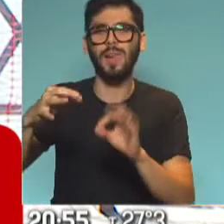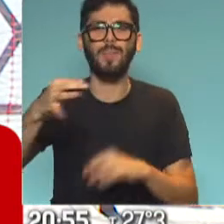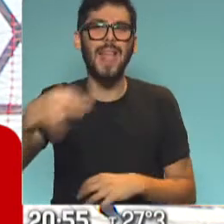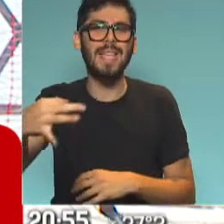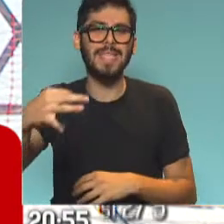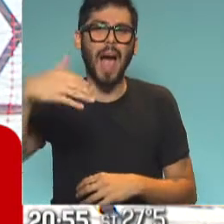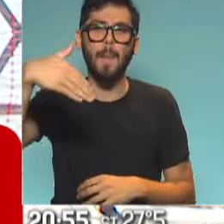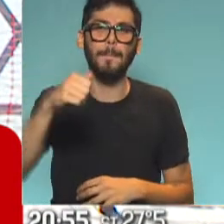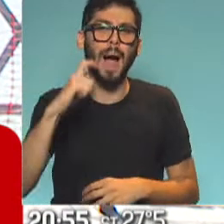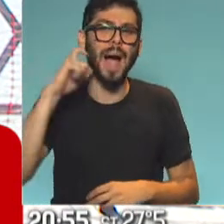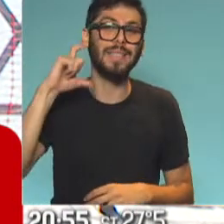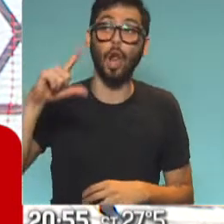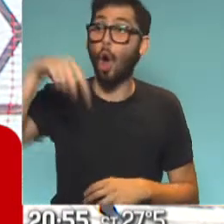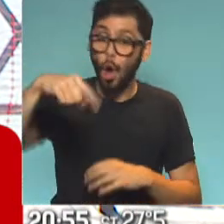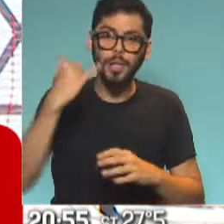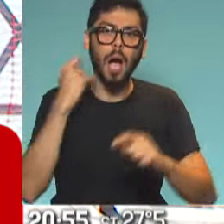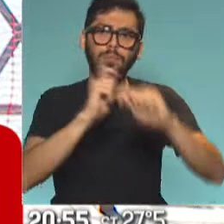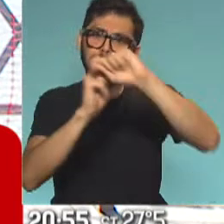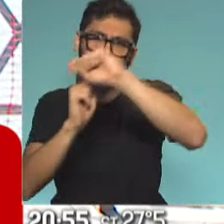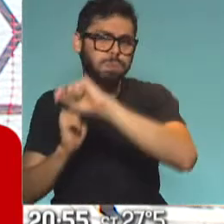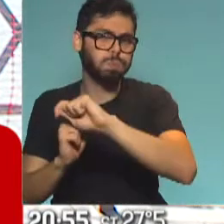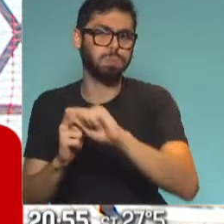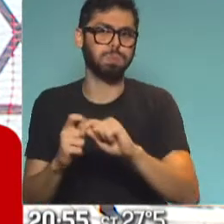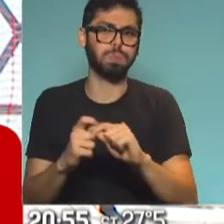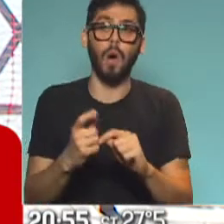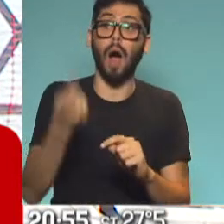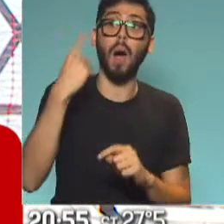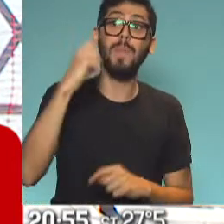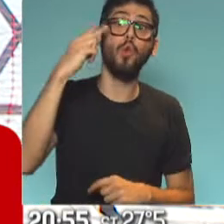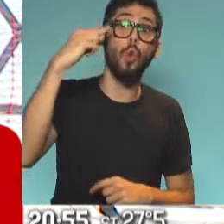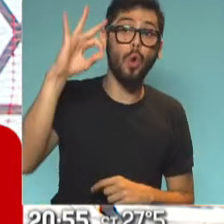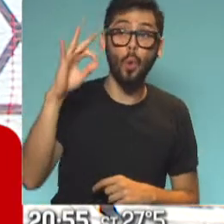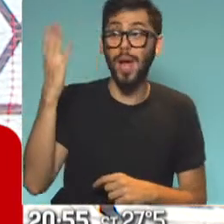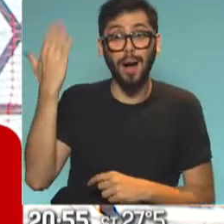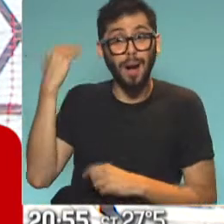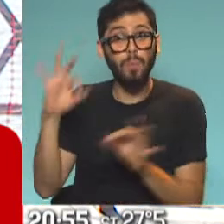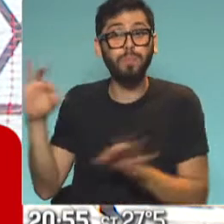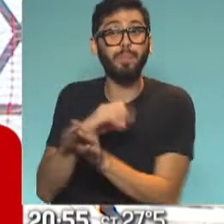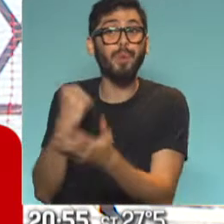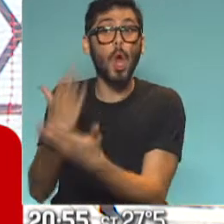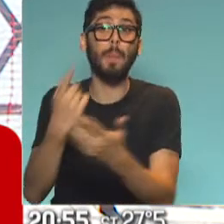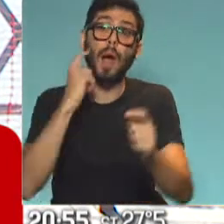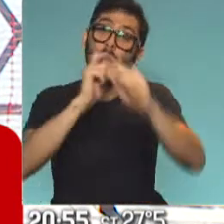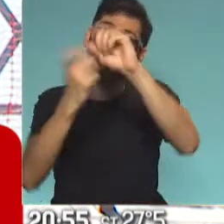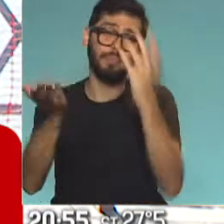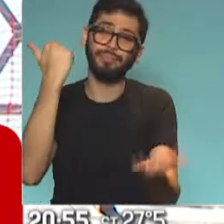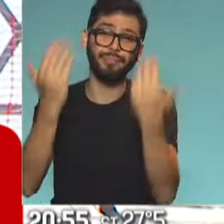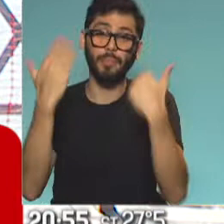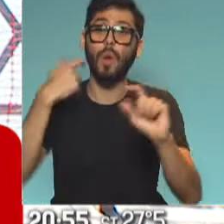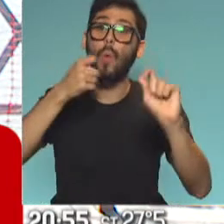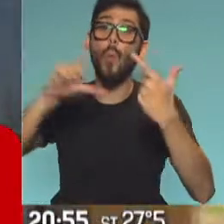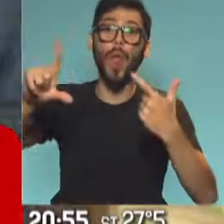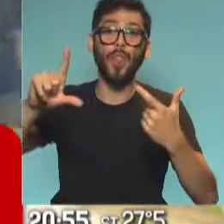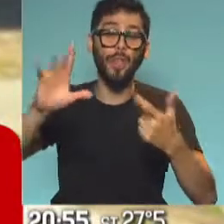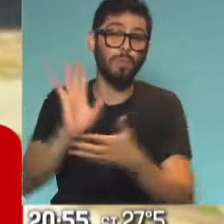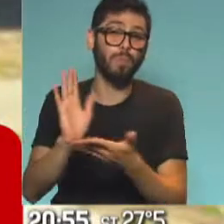hoy recuperado y puesto en valor. En la década del 90 hubo un proyecto para su desguace y también ser vendido como